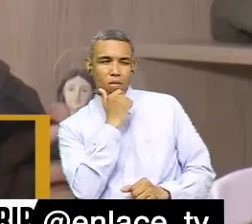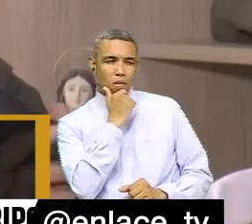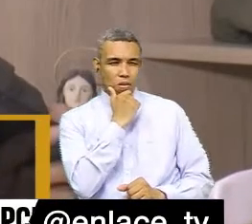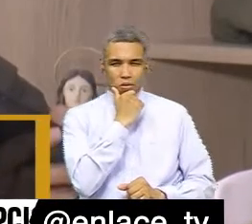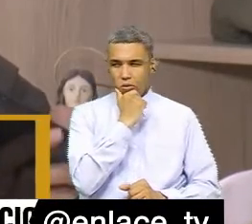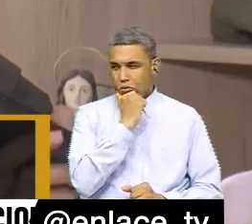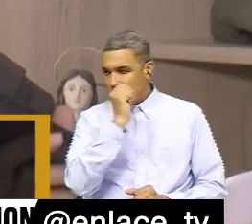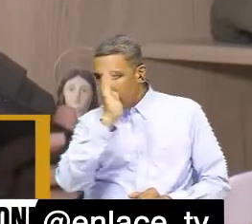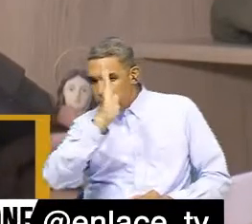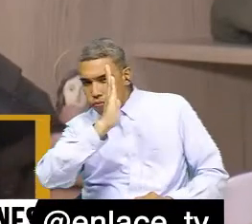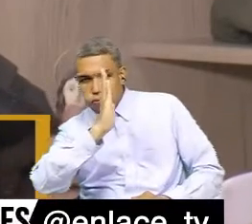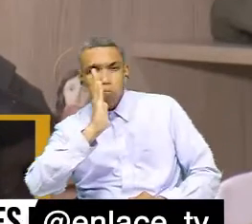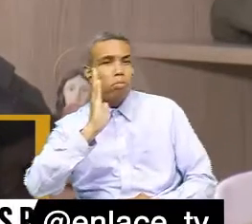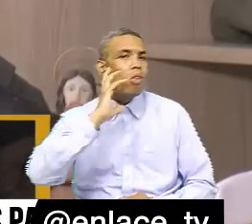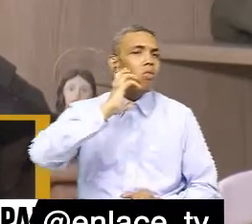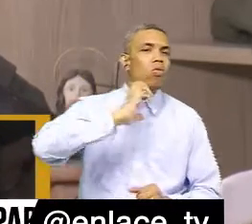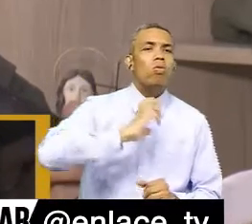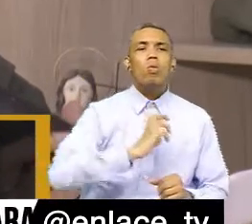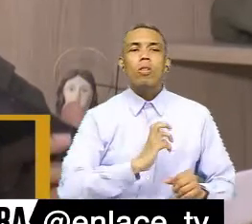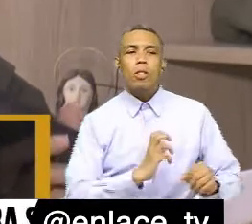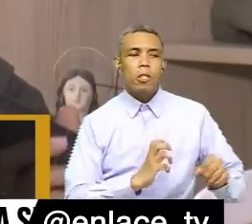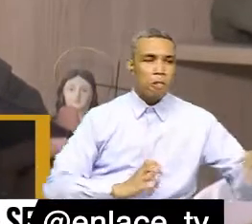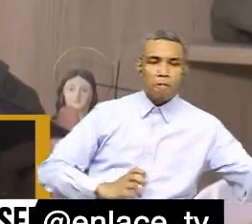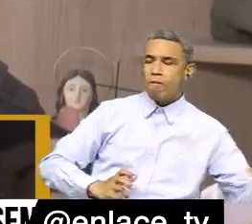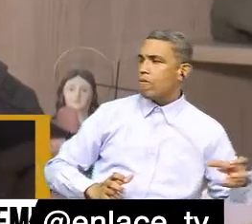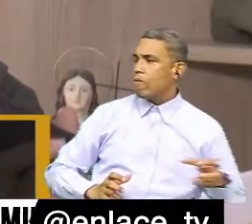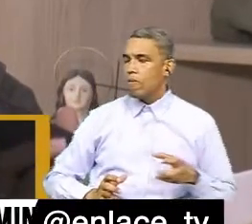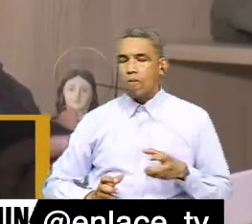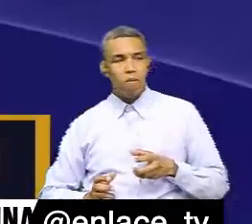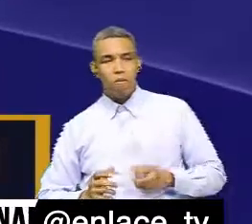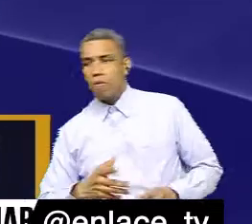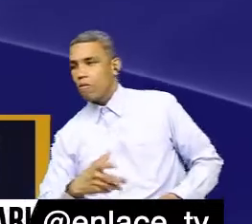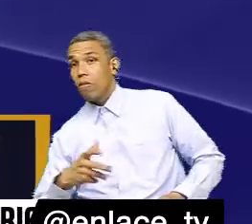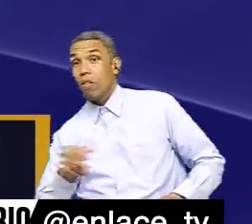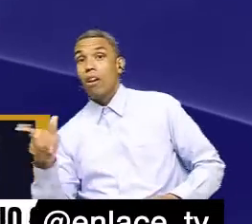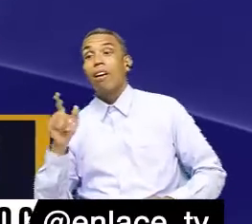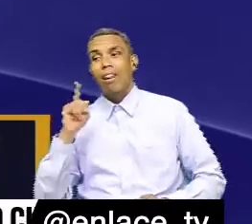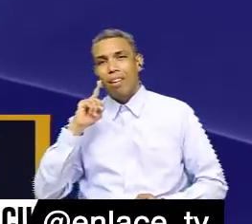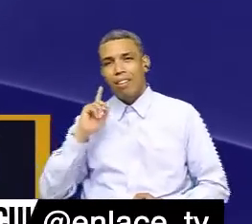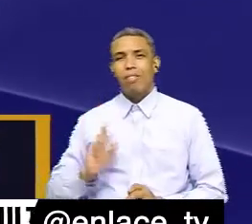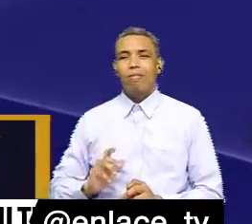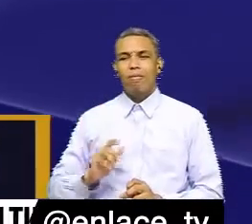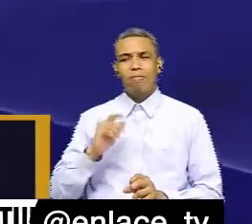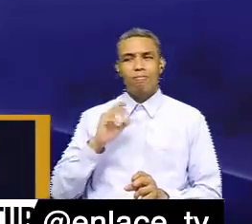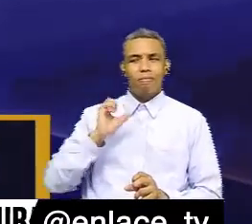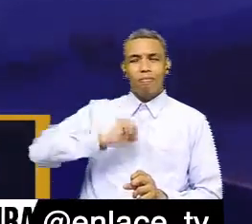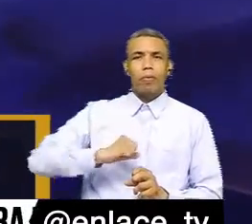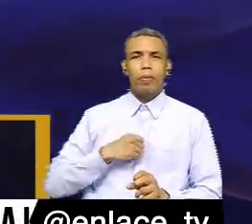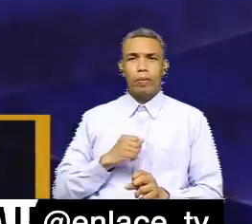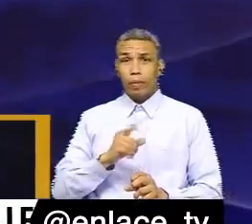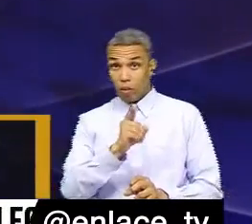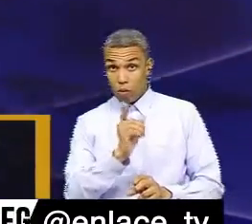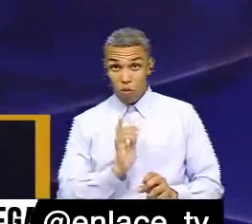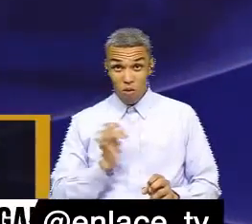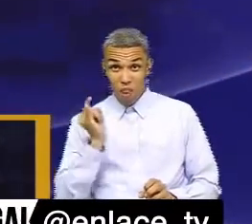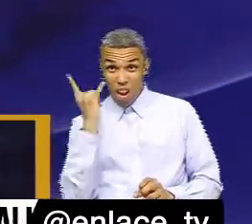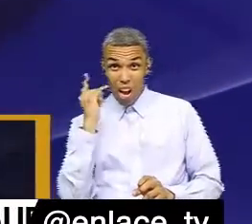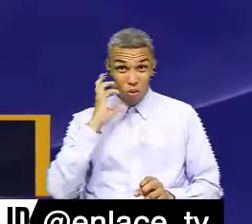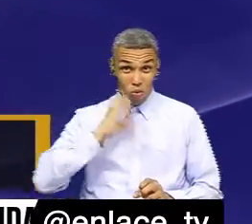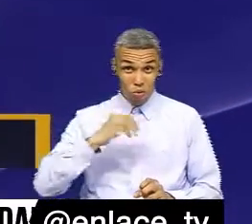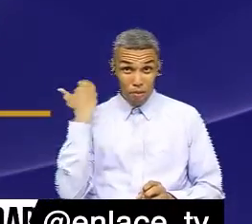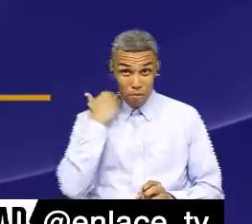que posiblemente se hurta entonces estamos verificando ese tema con publicidad judicial agrega que es necesario denunciar este tipo de hechos para evitar que